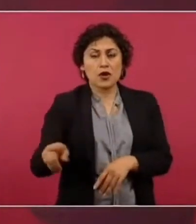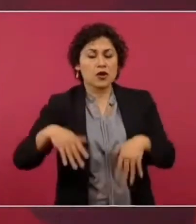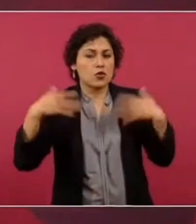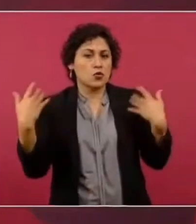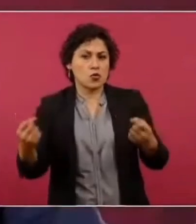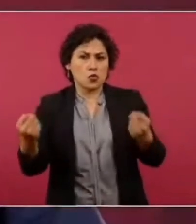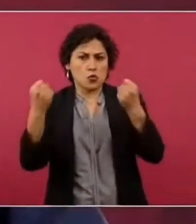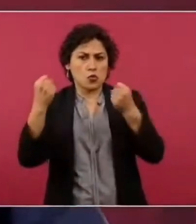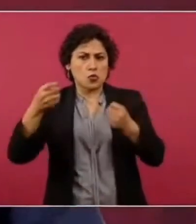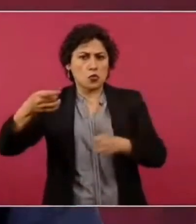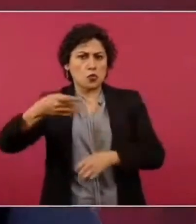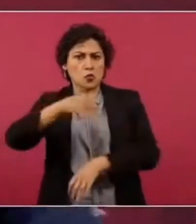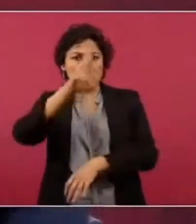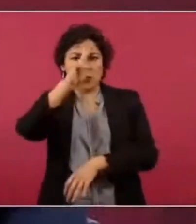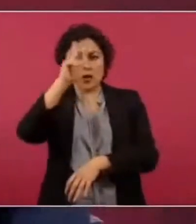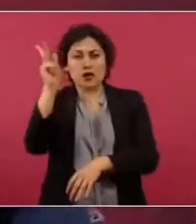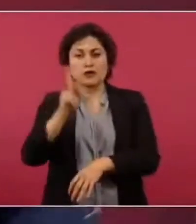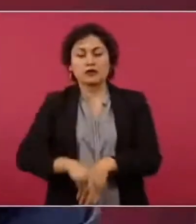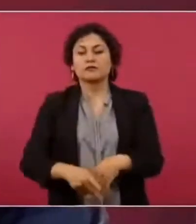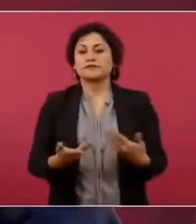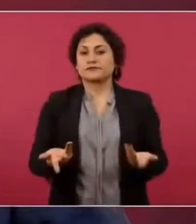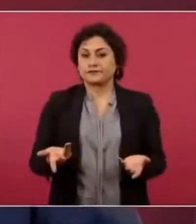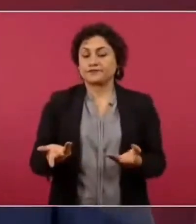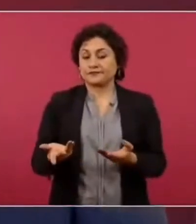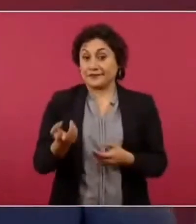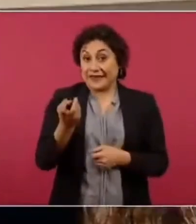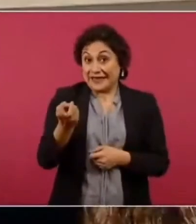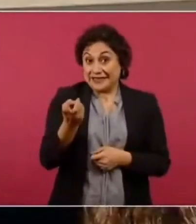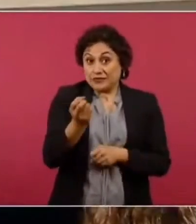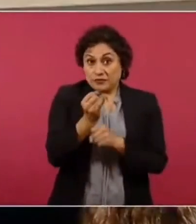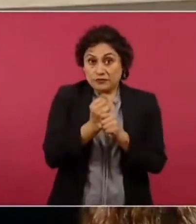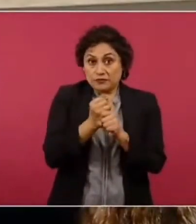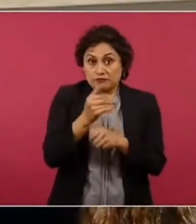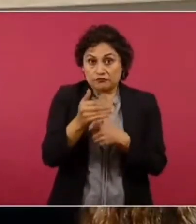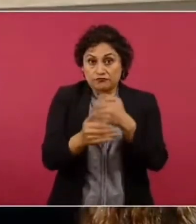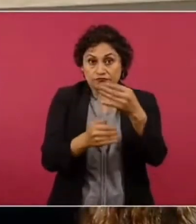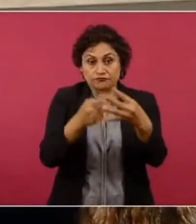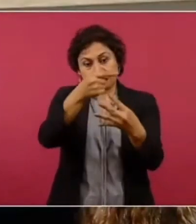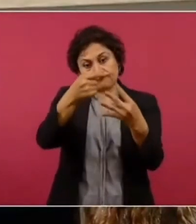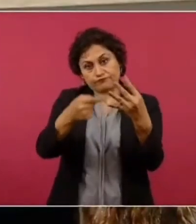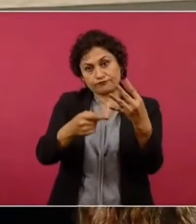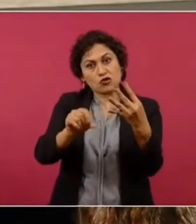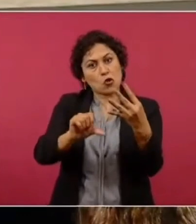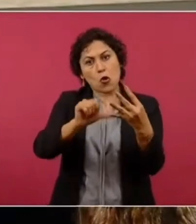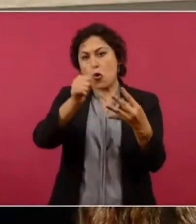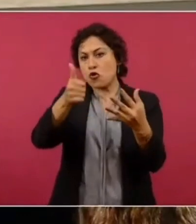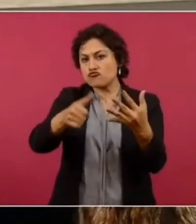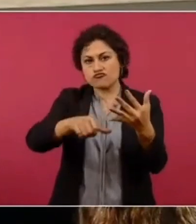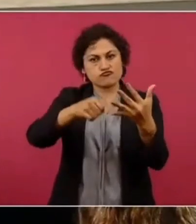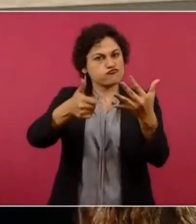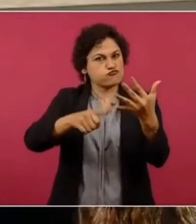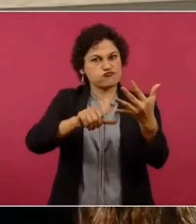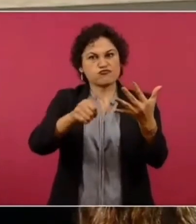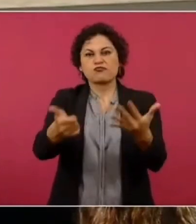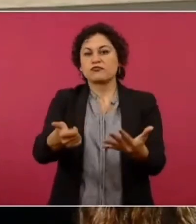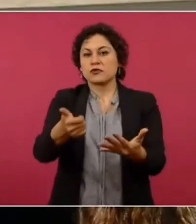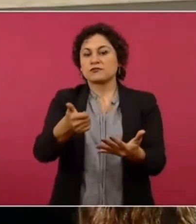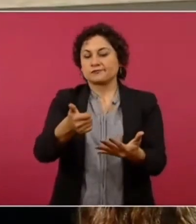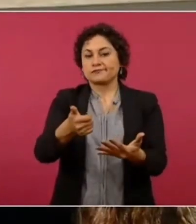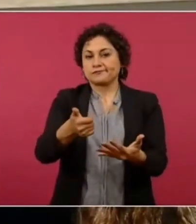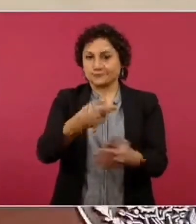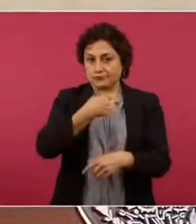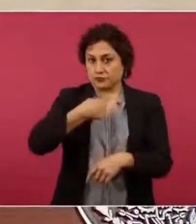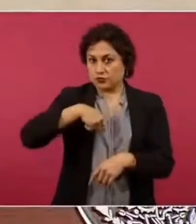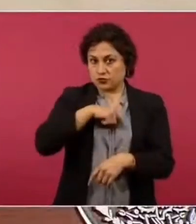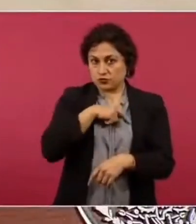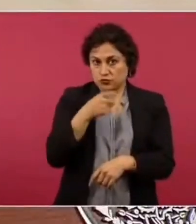Entonces, estamos en eso y otras medidas, otras. Entonces, vamos a nosotros a ayudar,